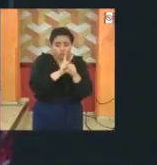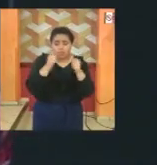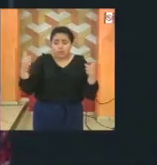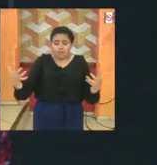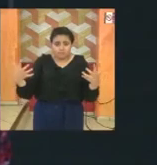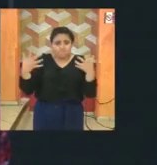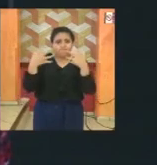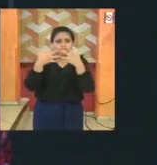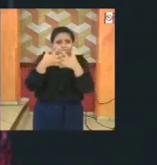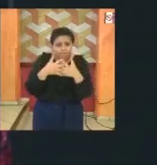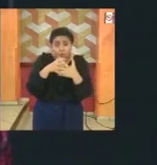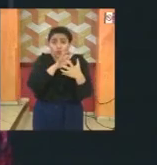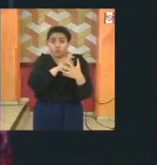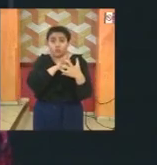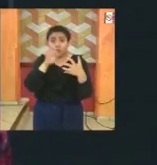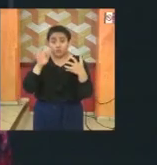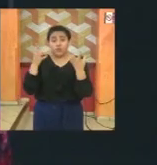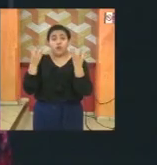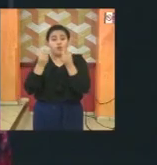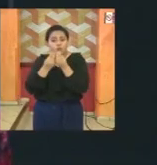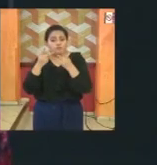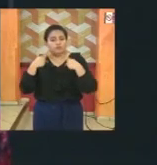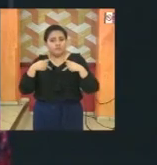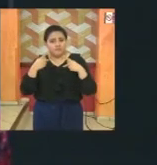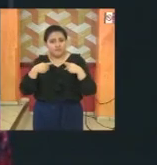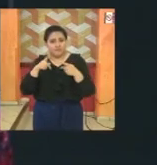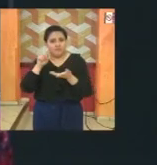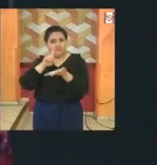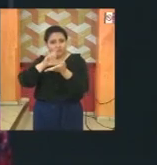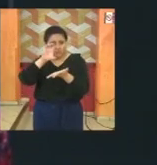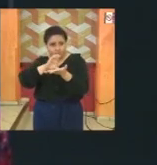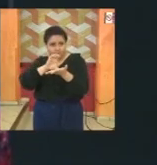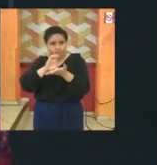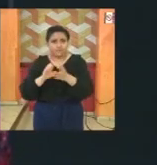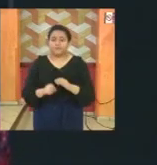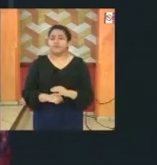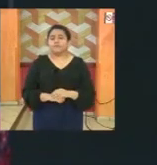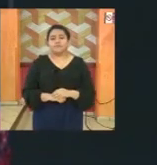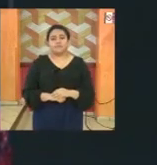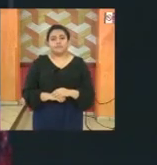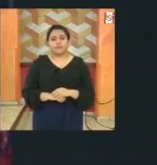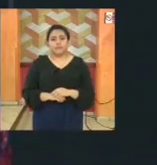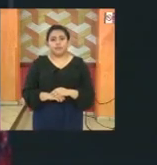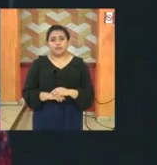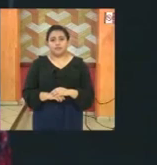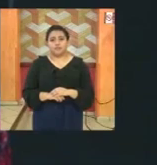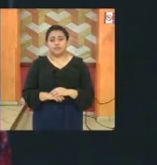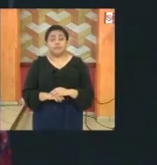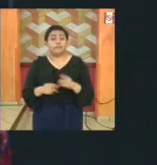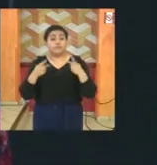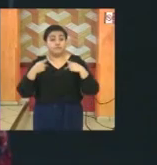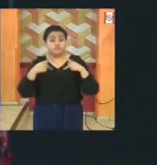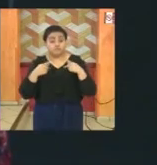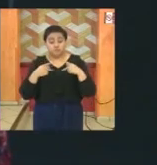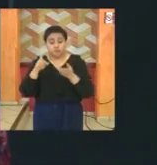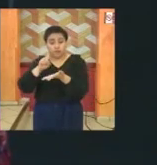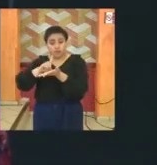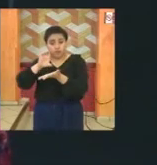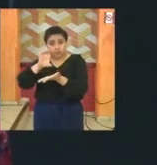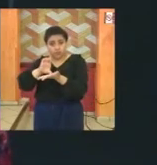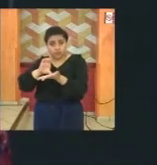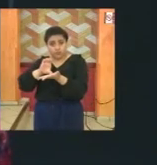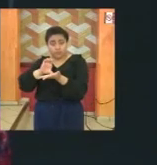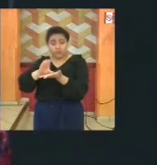los derechos político-electorales de las personas con discapacidad bajo el modelo social de la discapacidad, es